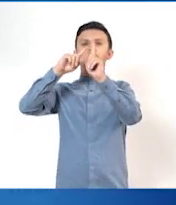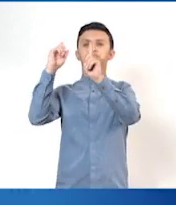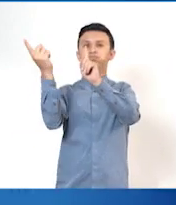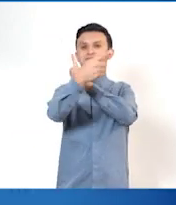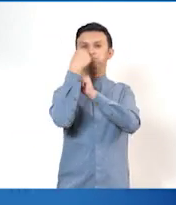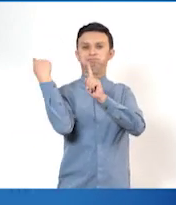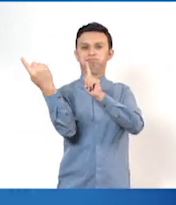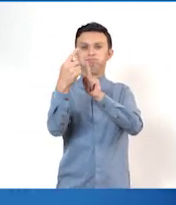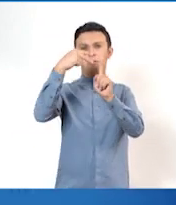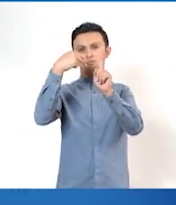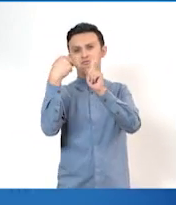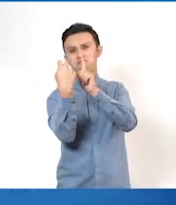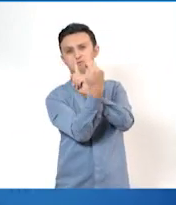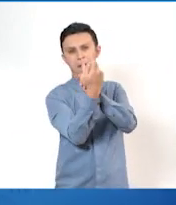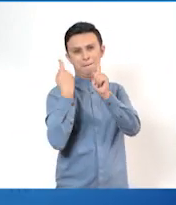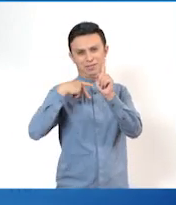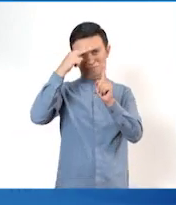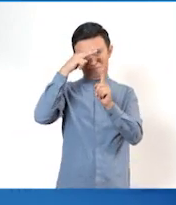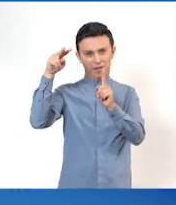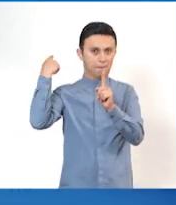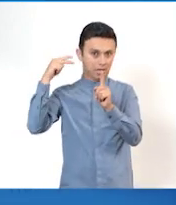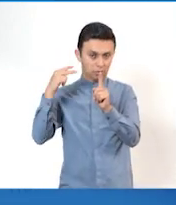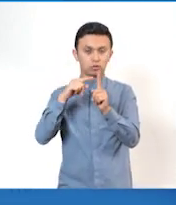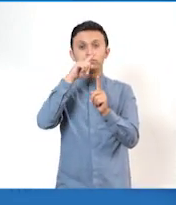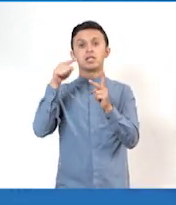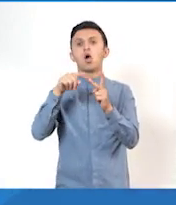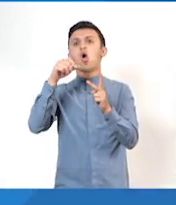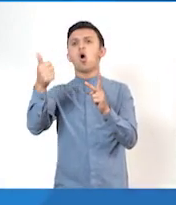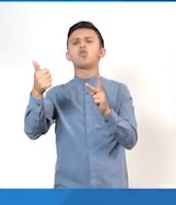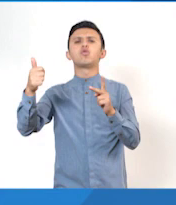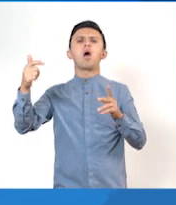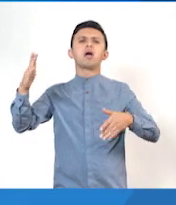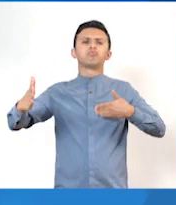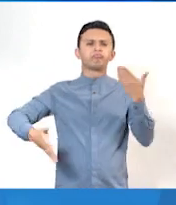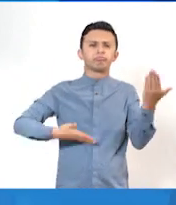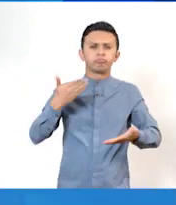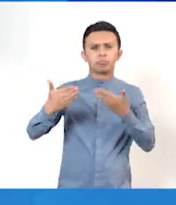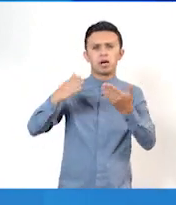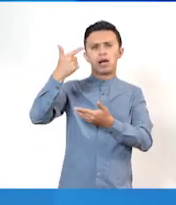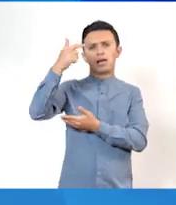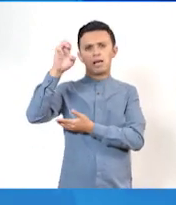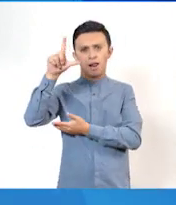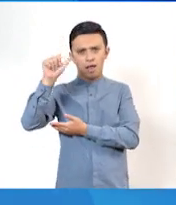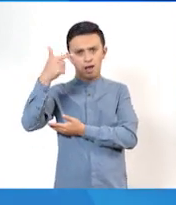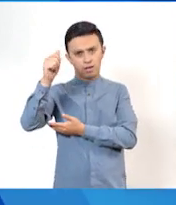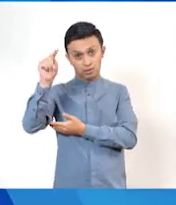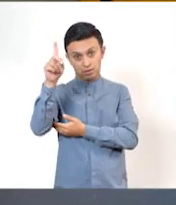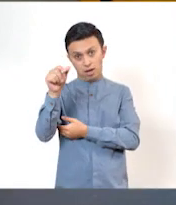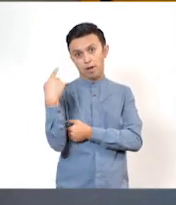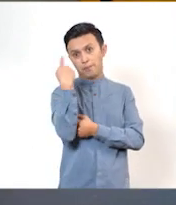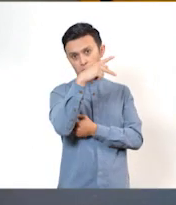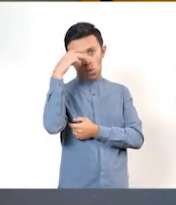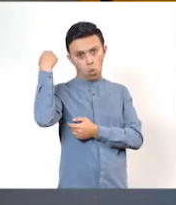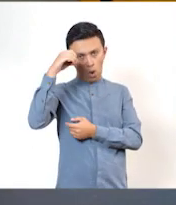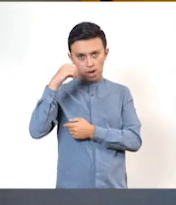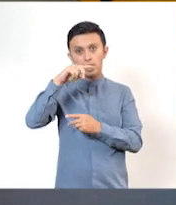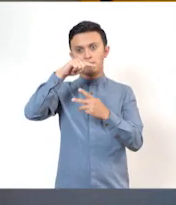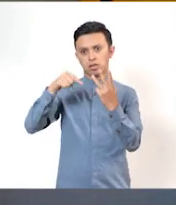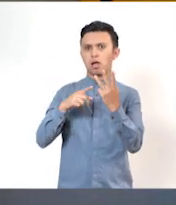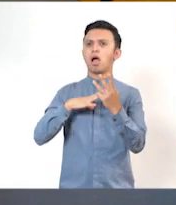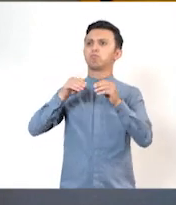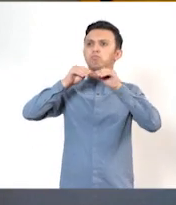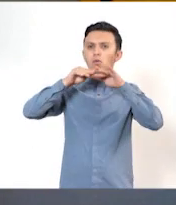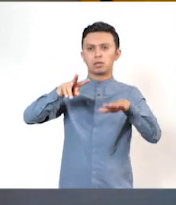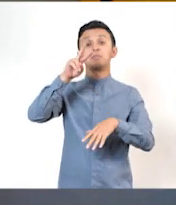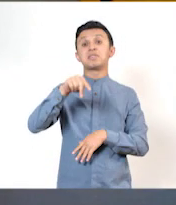la guelaguetza. Maravilloso. Claro que sí, sin duda que esas tradiciones y costumbres de los pueblos indígenas fortalecen nuestro sentido de